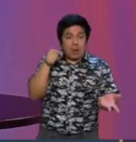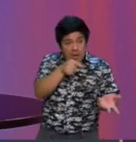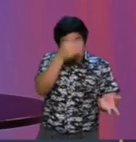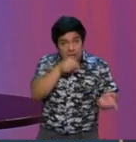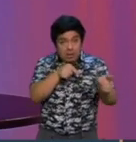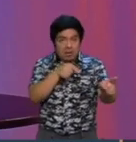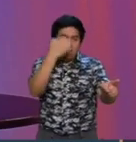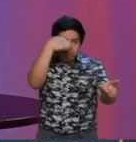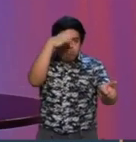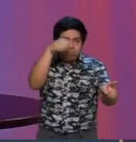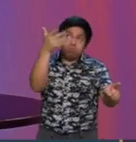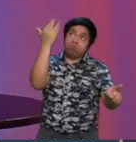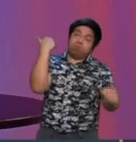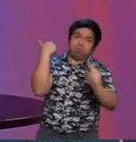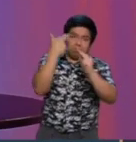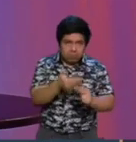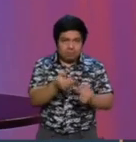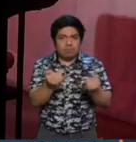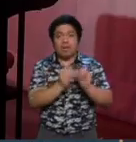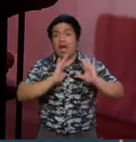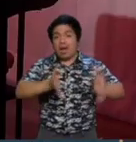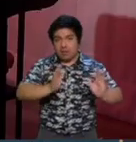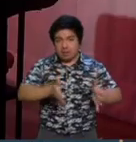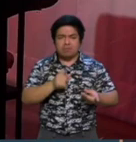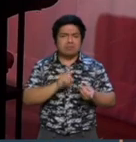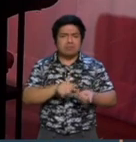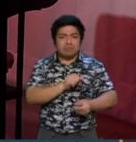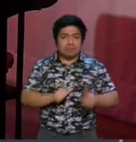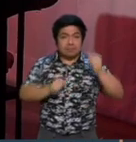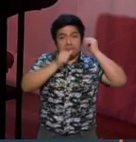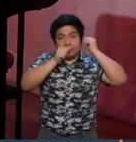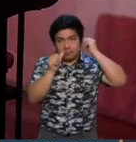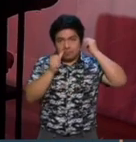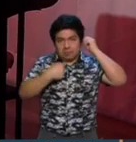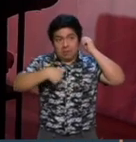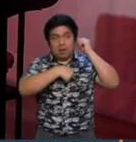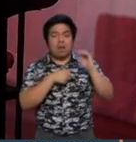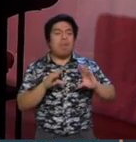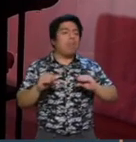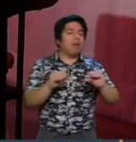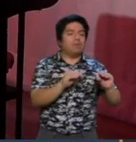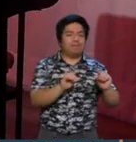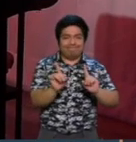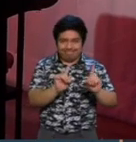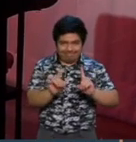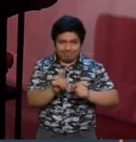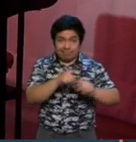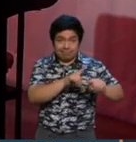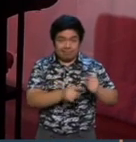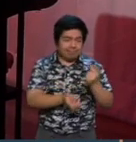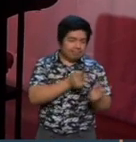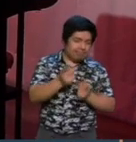experiencia y con el resultado de haberlo hecho ya en Benito Juárez. No lo decimos nosotros, prácticamente en todas las